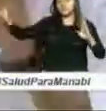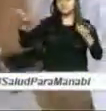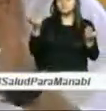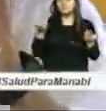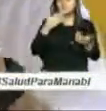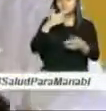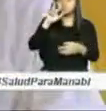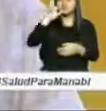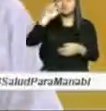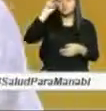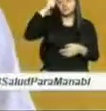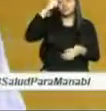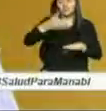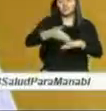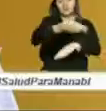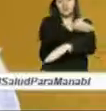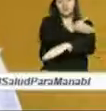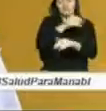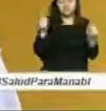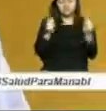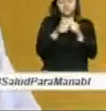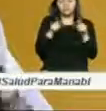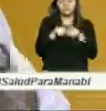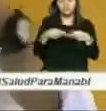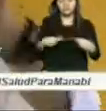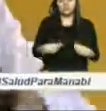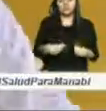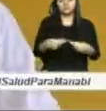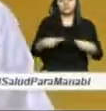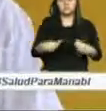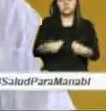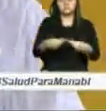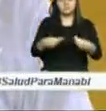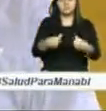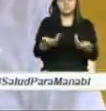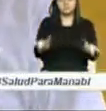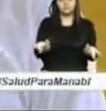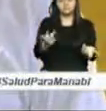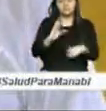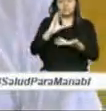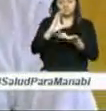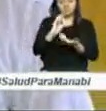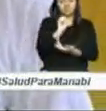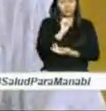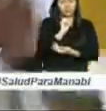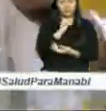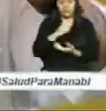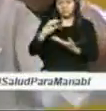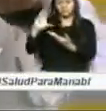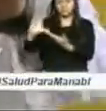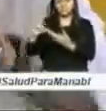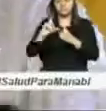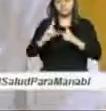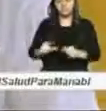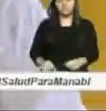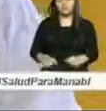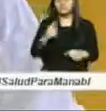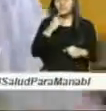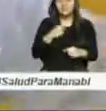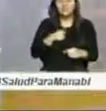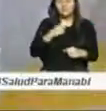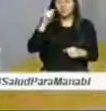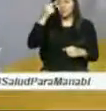Los 3 gobiernos anteriores juntos al nuestro gastaron la octava parte de lo que nosotros hemos invertido en salud. Y ahora nos dicen que hay que reducir el gasto